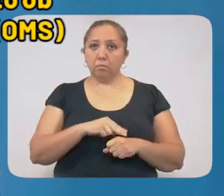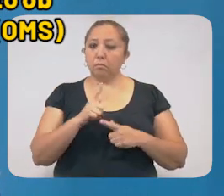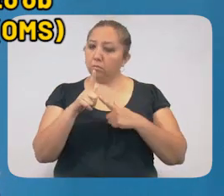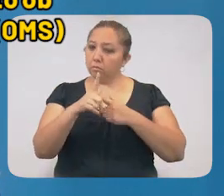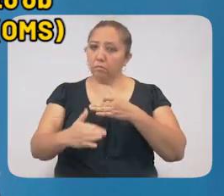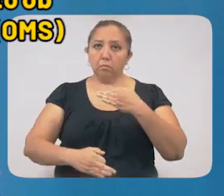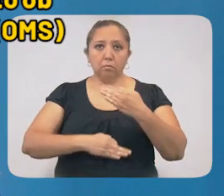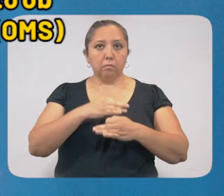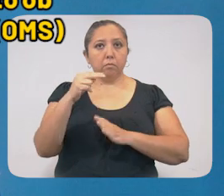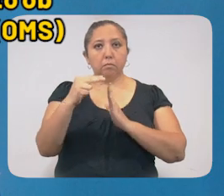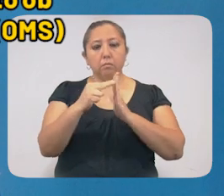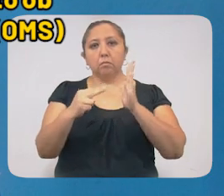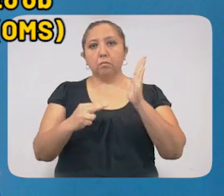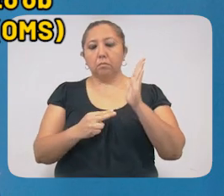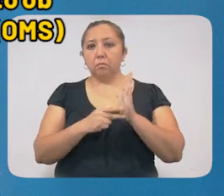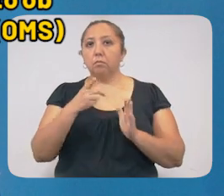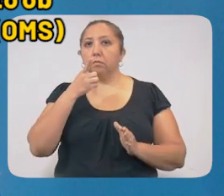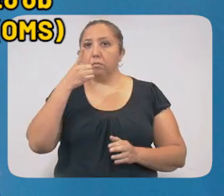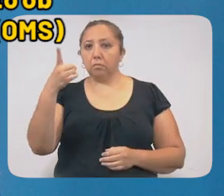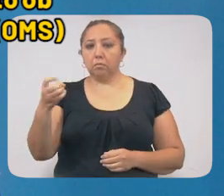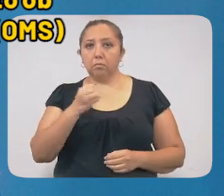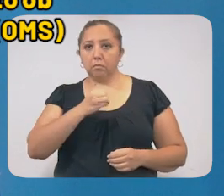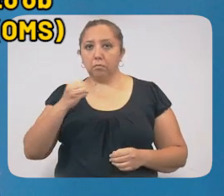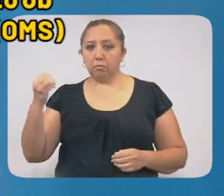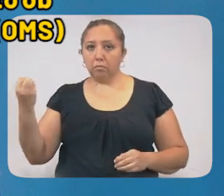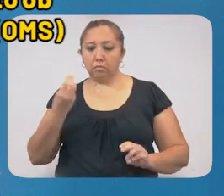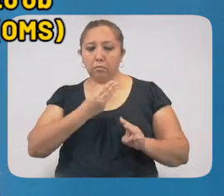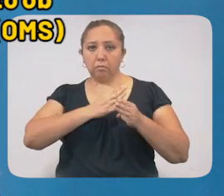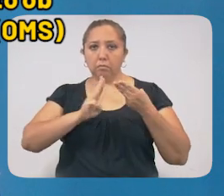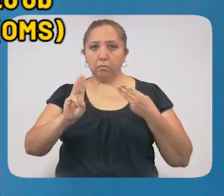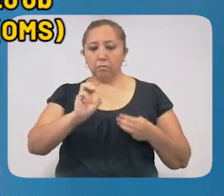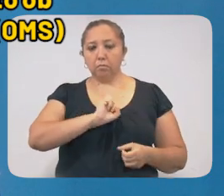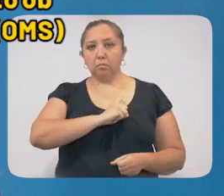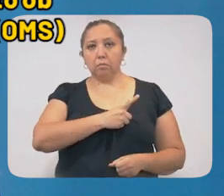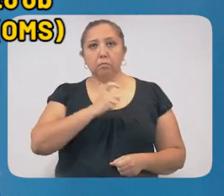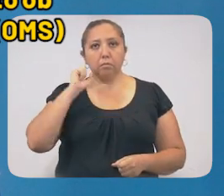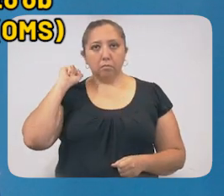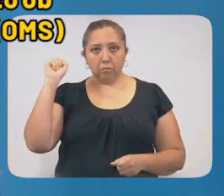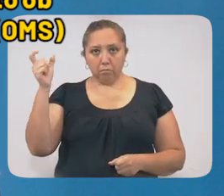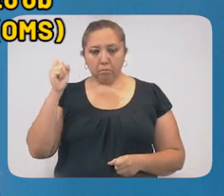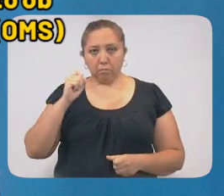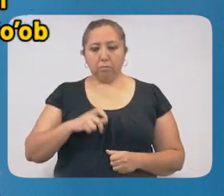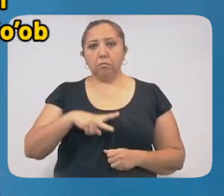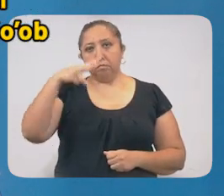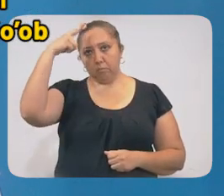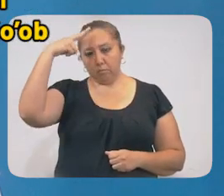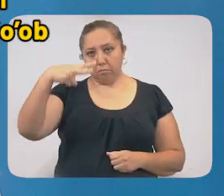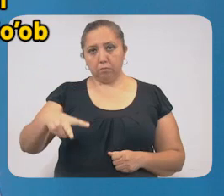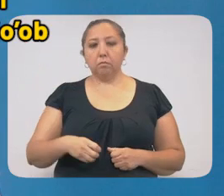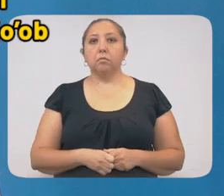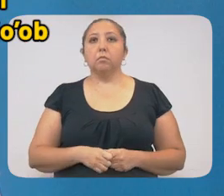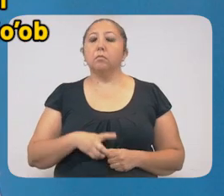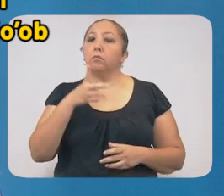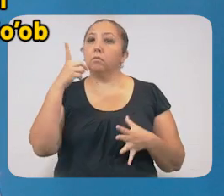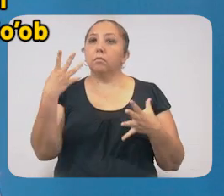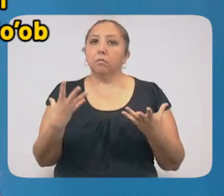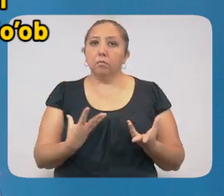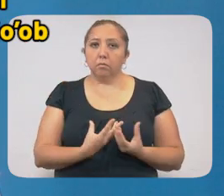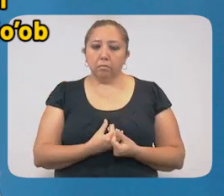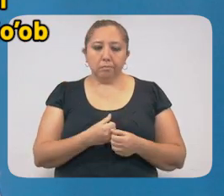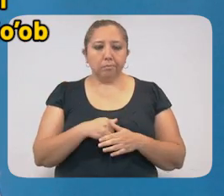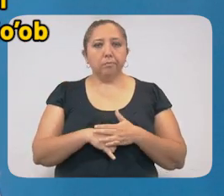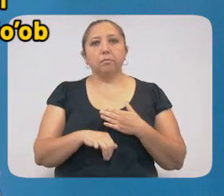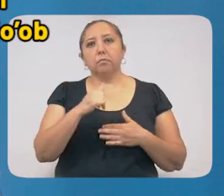los protocolos y lineamientos marcados por la Organización Mundial de la Salud y las autoridades federales. Manifestamos nuestro